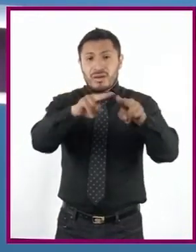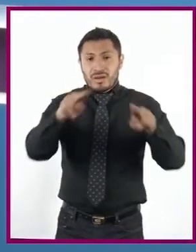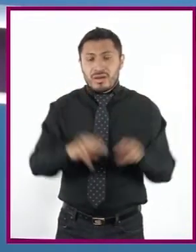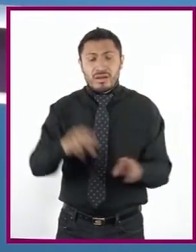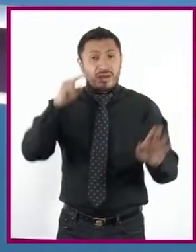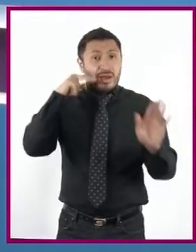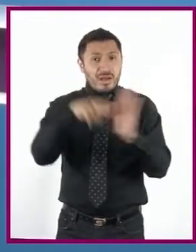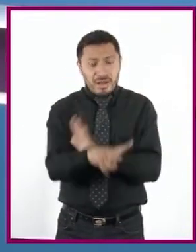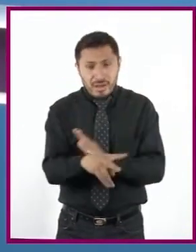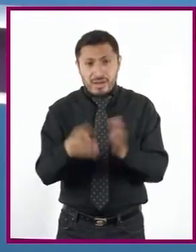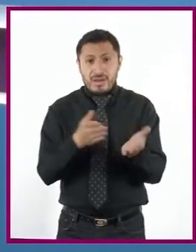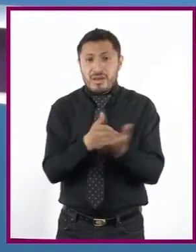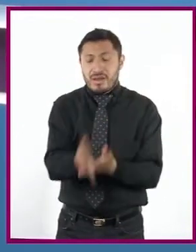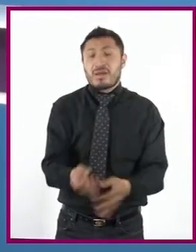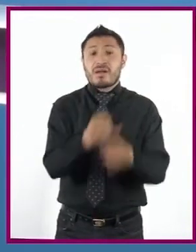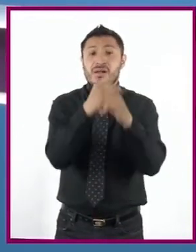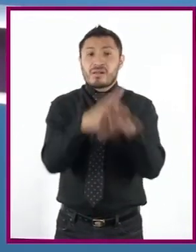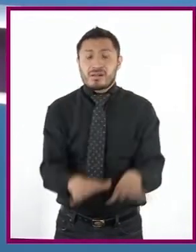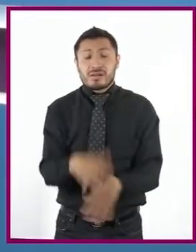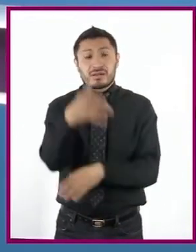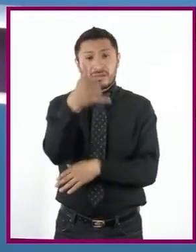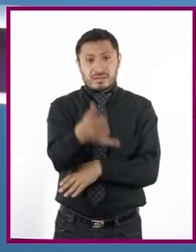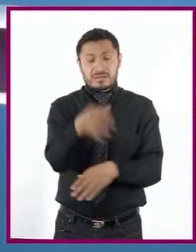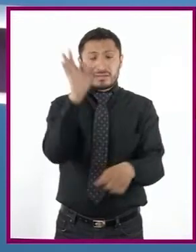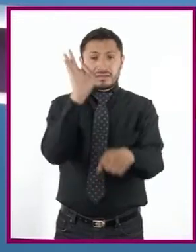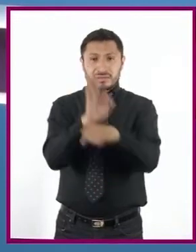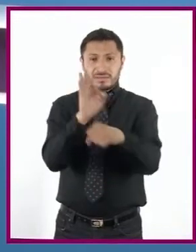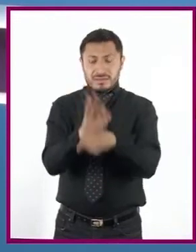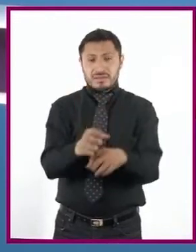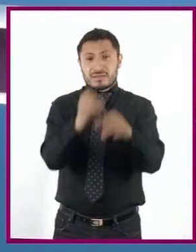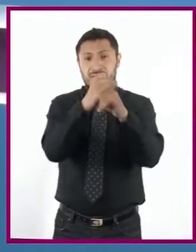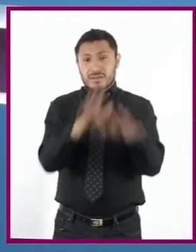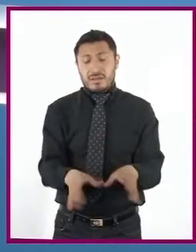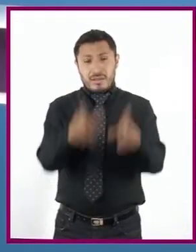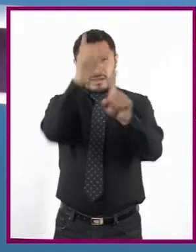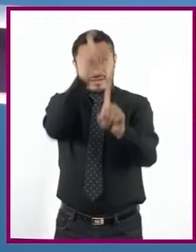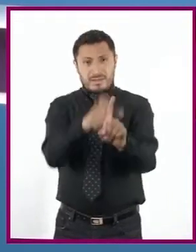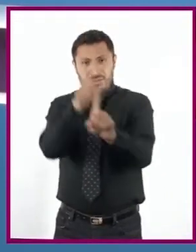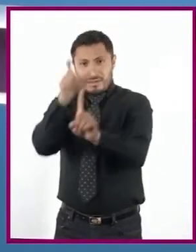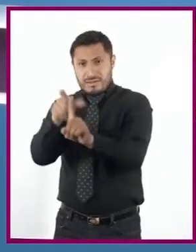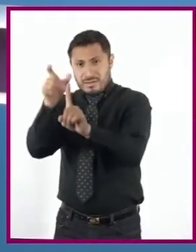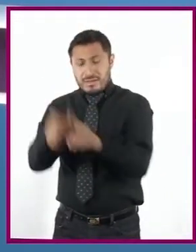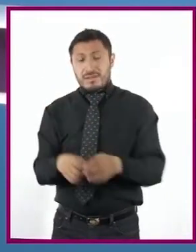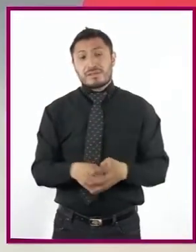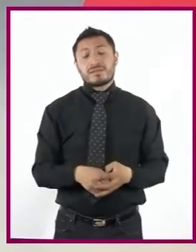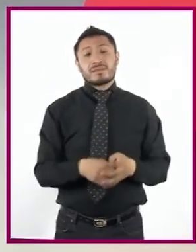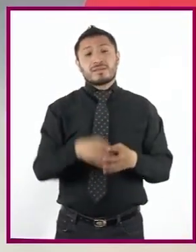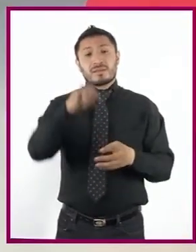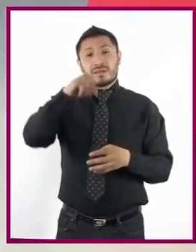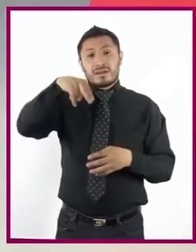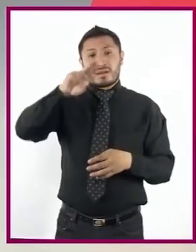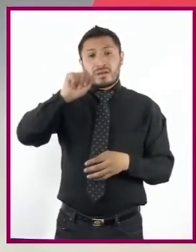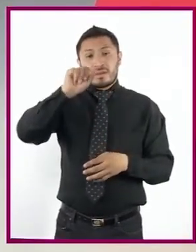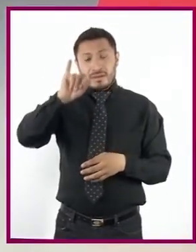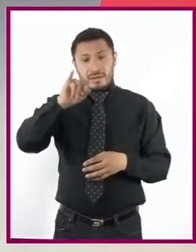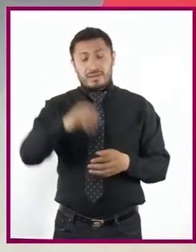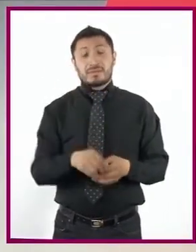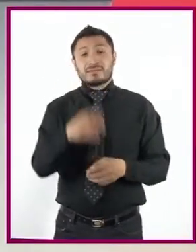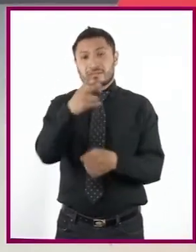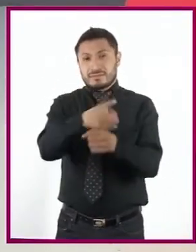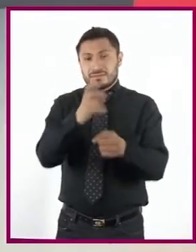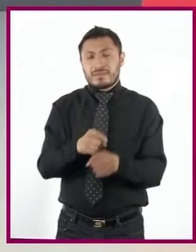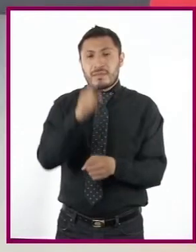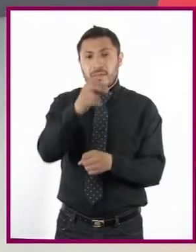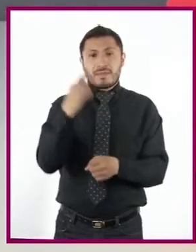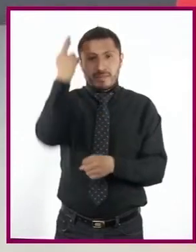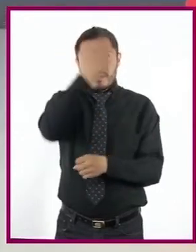Transparencia, Acceso a la Información y Protección de Datos Personales, INAI. Les invito a